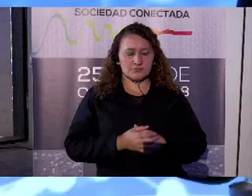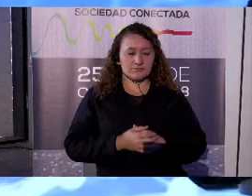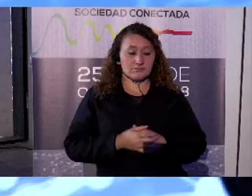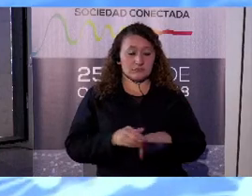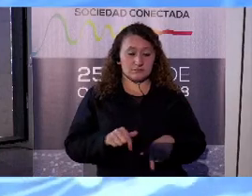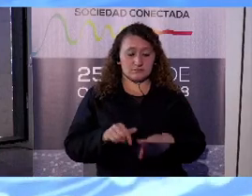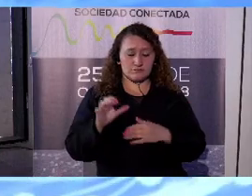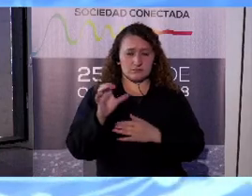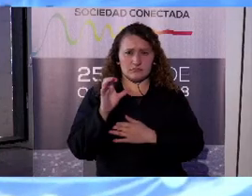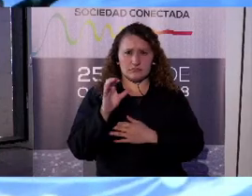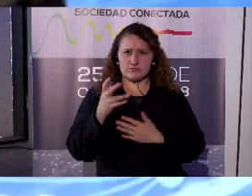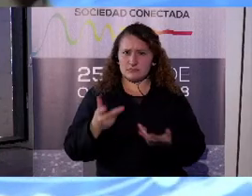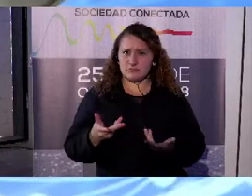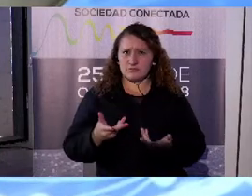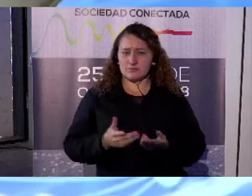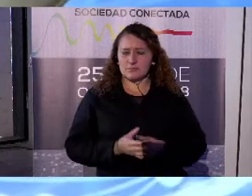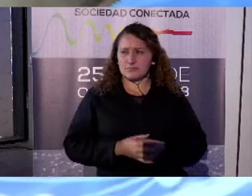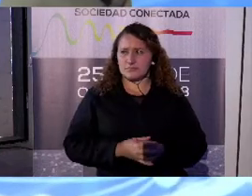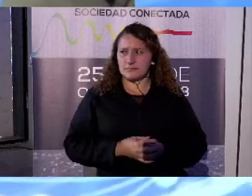Colombia